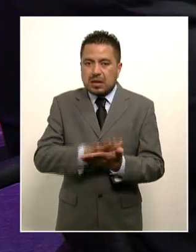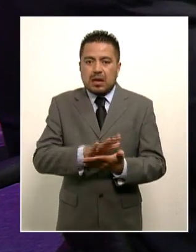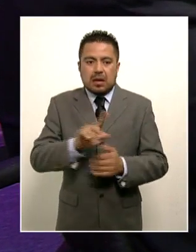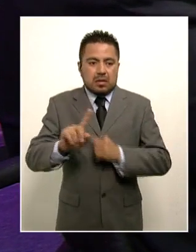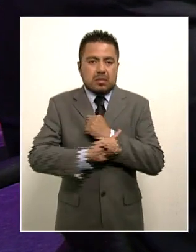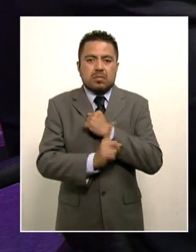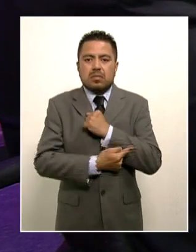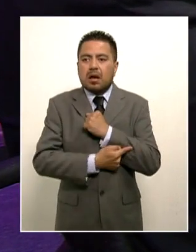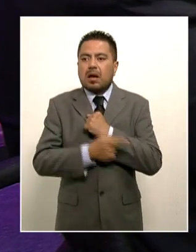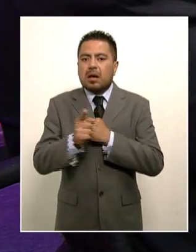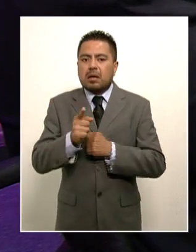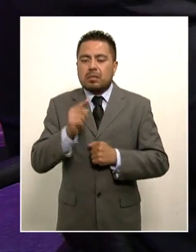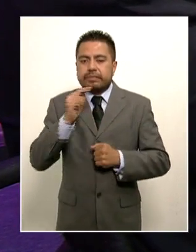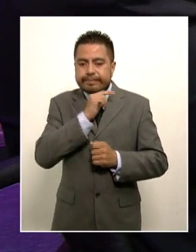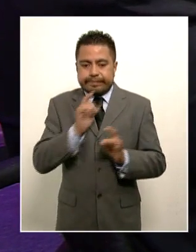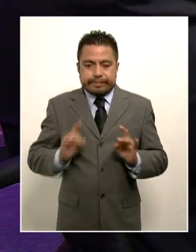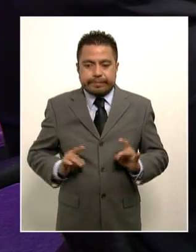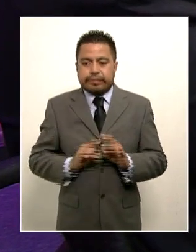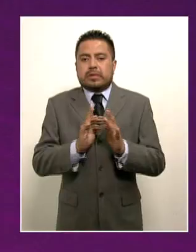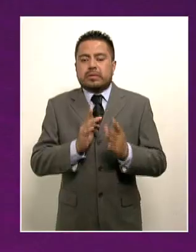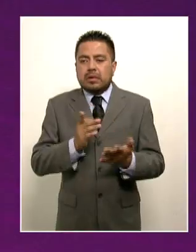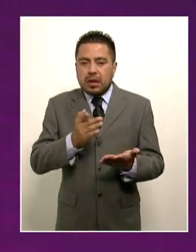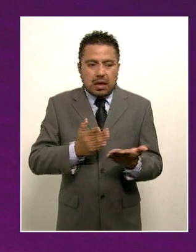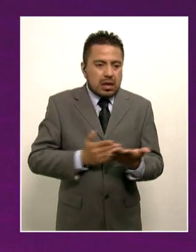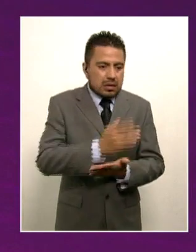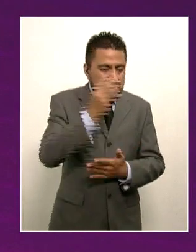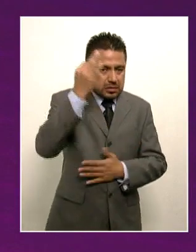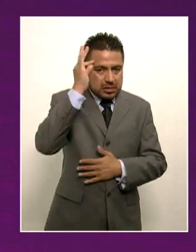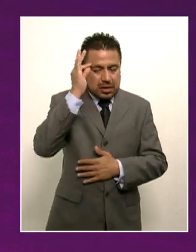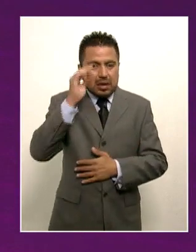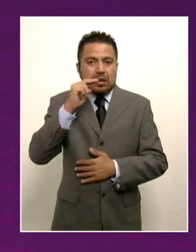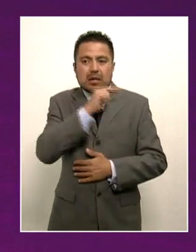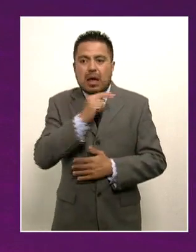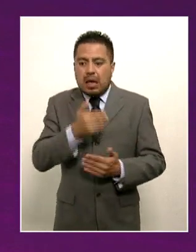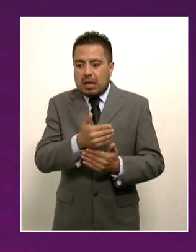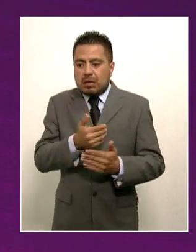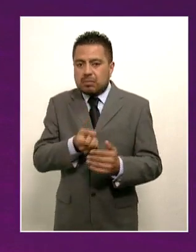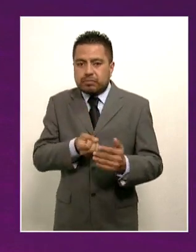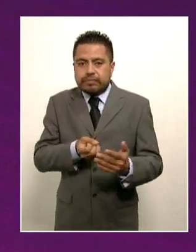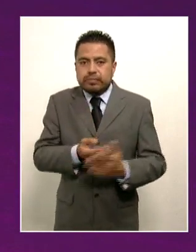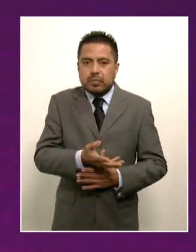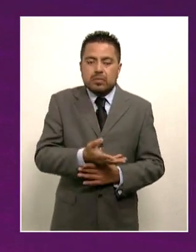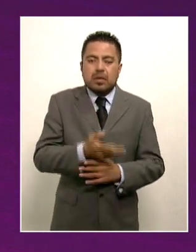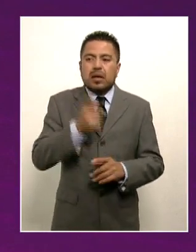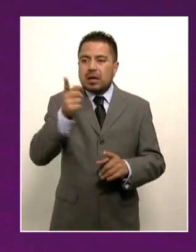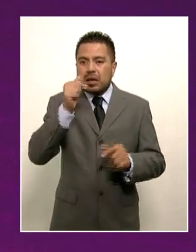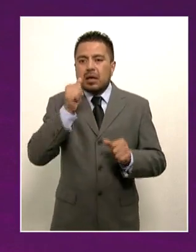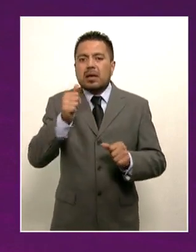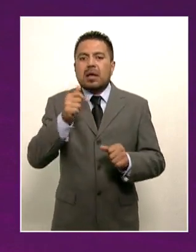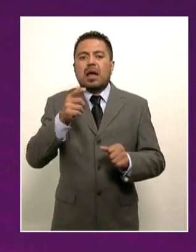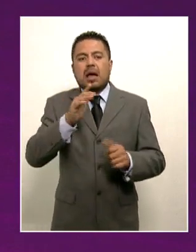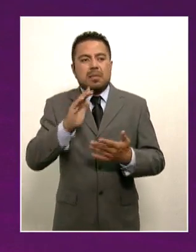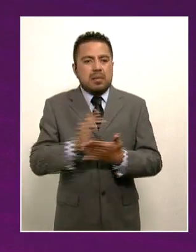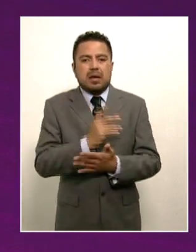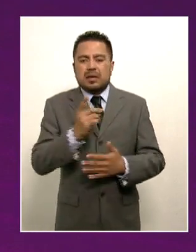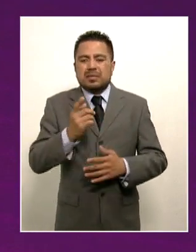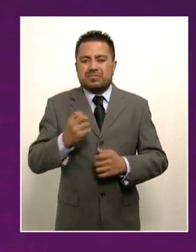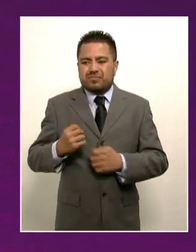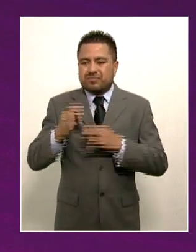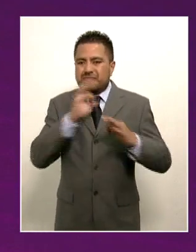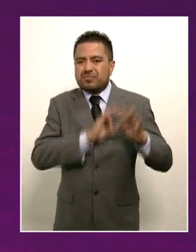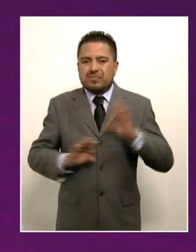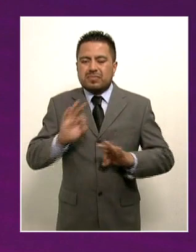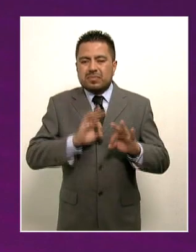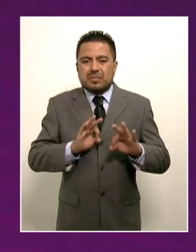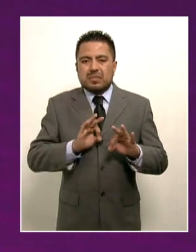estaba sola. Tuvo que acudir al servicio médico, obviamente como pudo la atendieron. Ella era alérgica aparte, no sabía ni siquiera